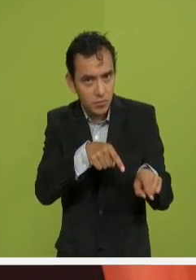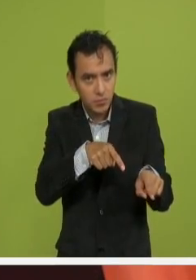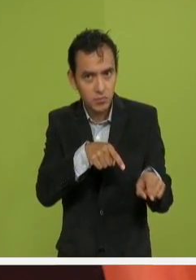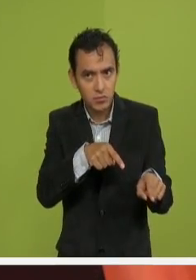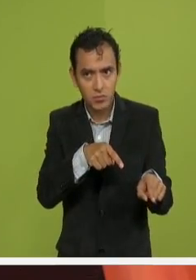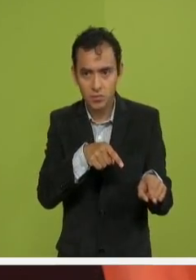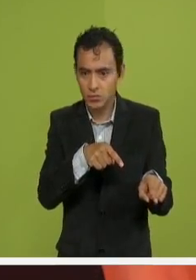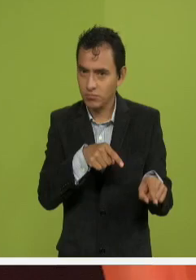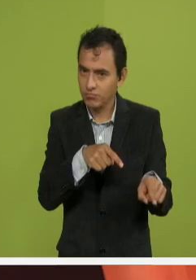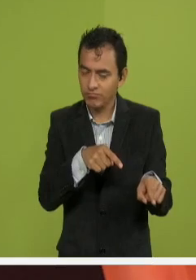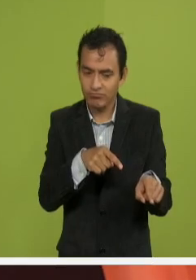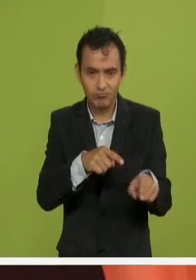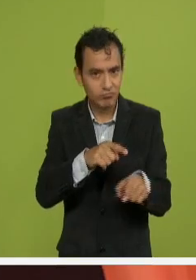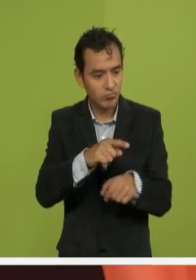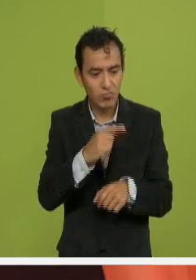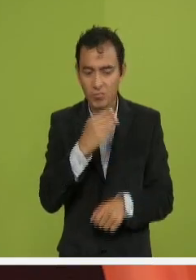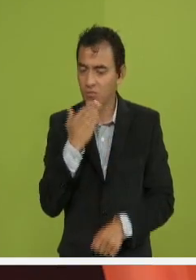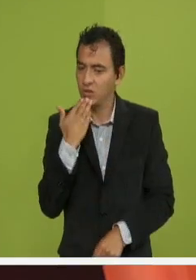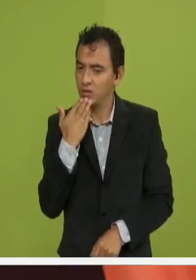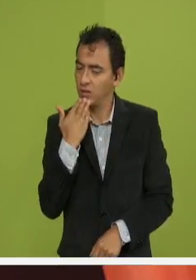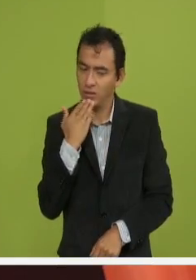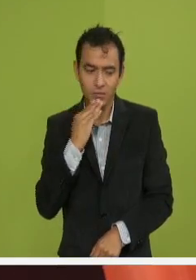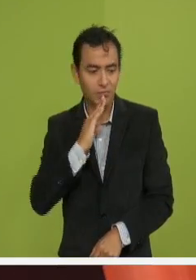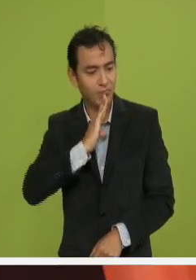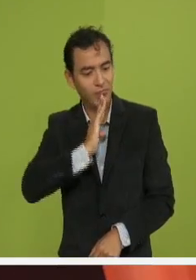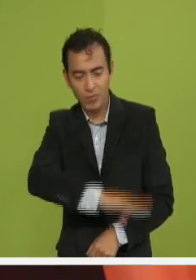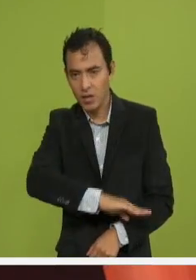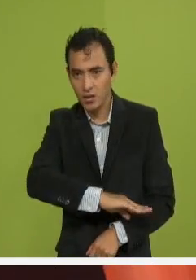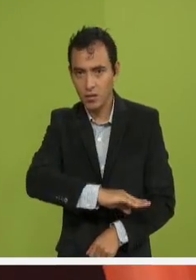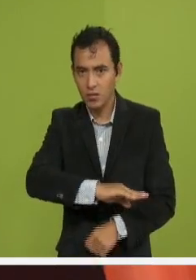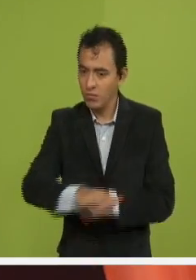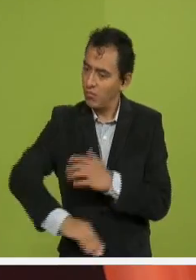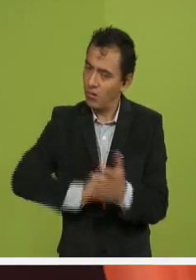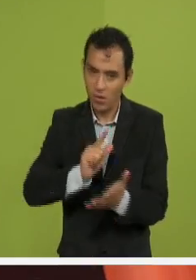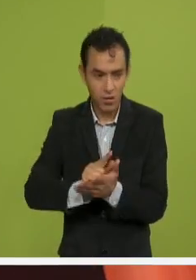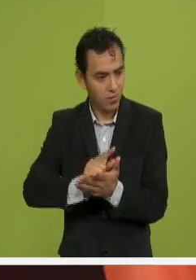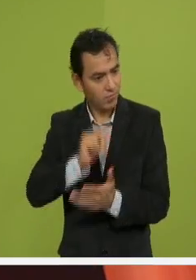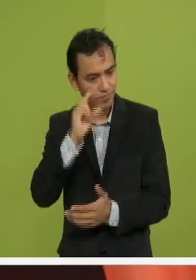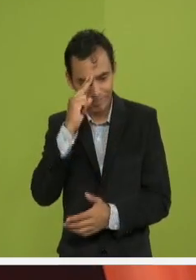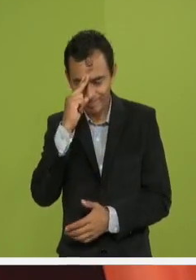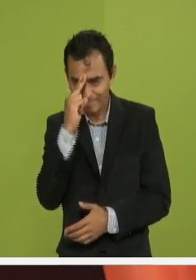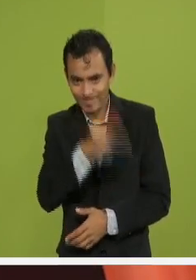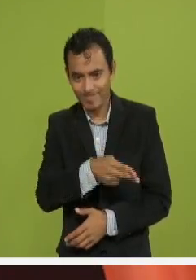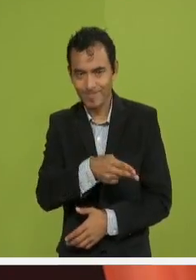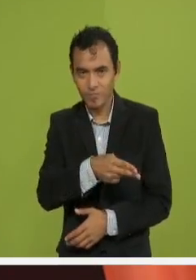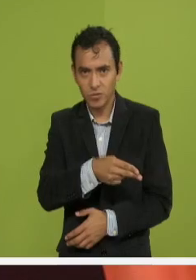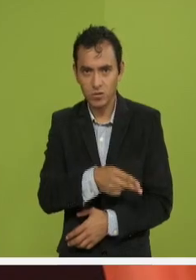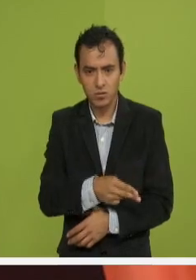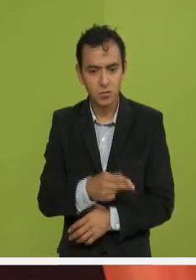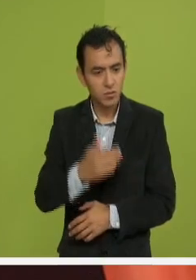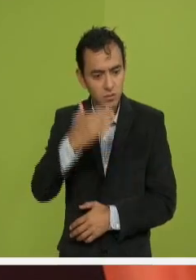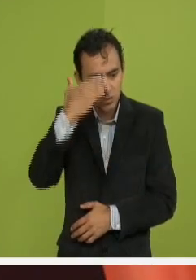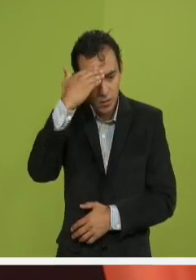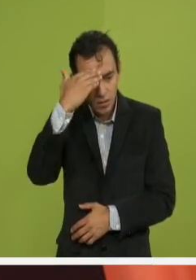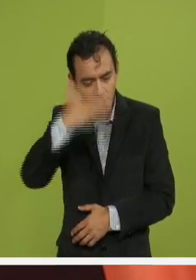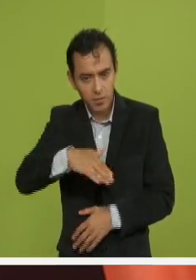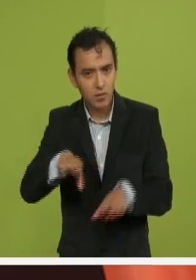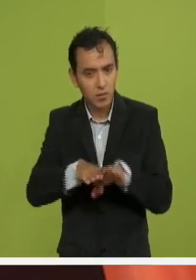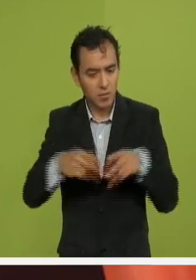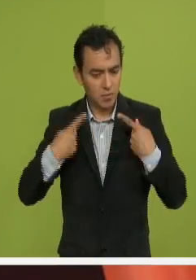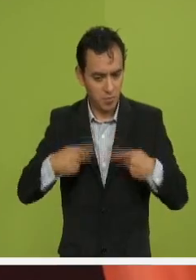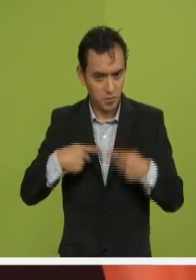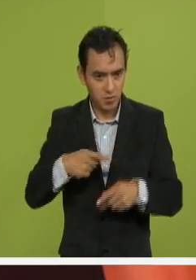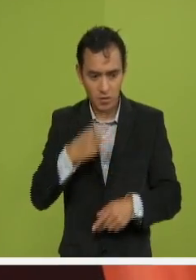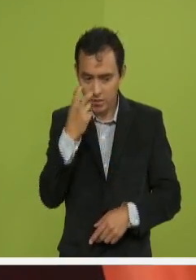ese acto es un acto ilegal, a todas luces. Reconocer, ser conscientes como ciudadanos, decir, bueno, ese es un